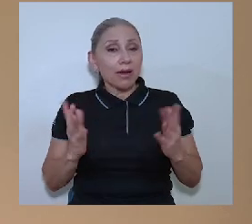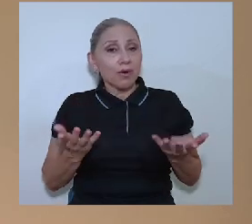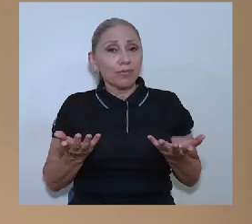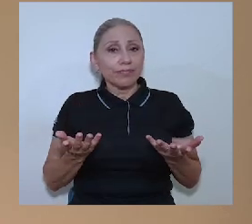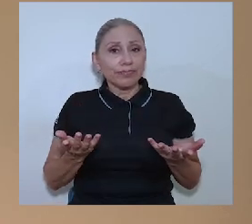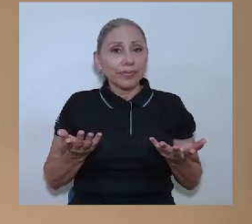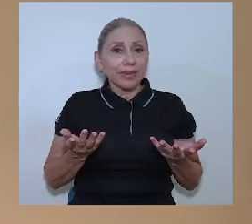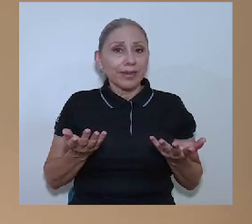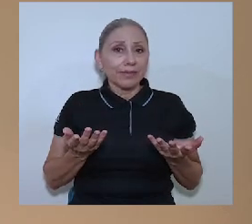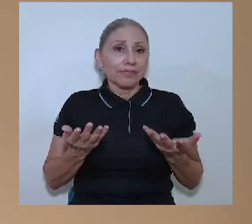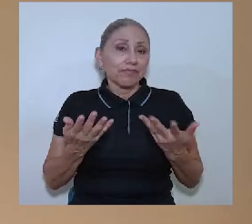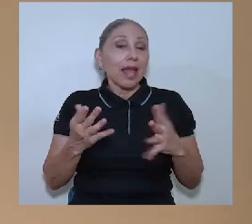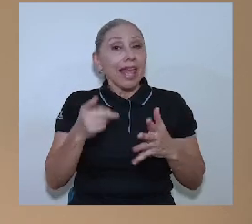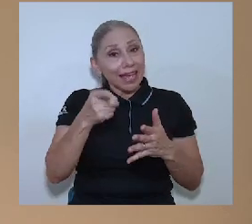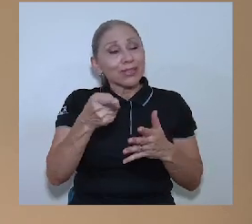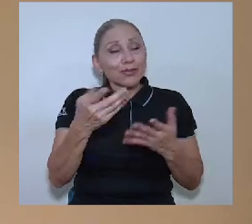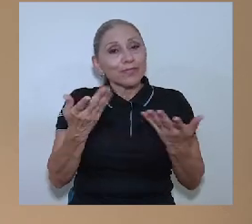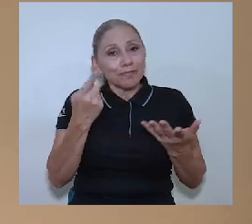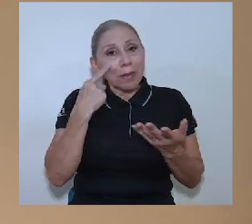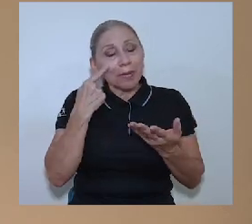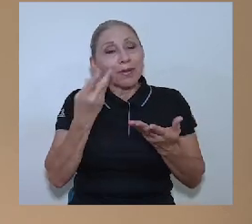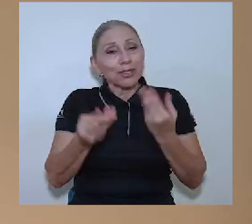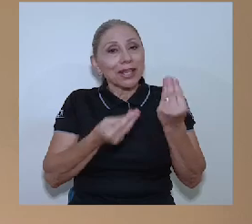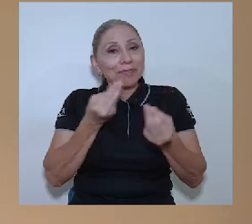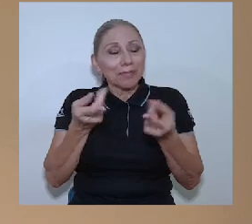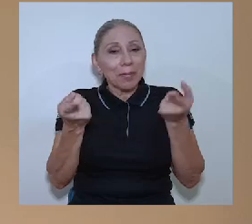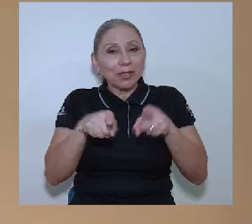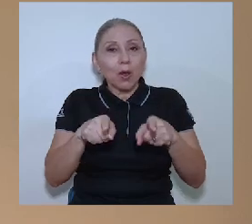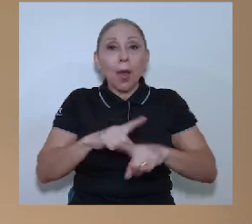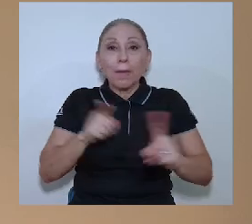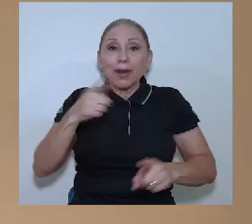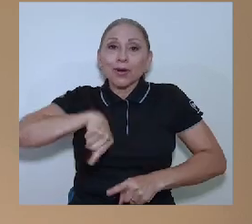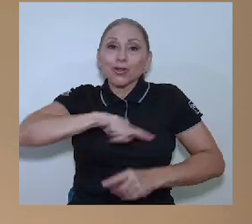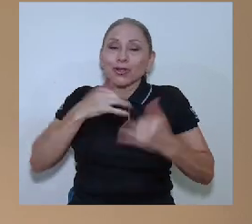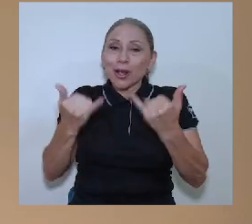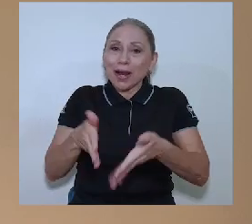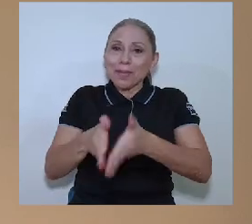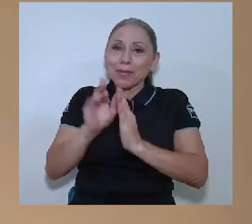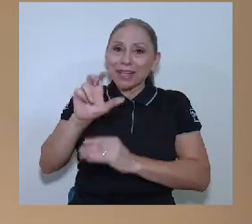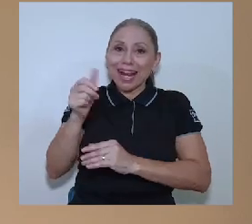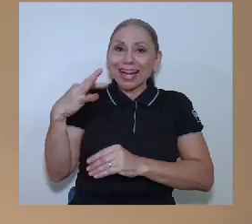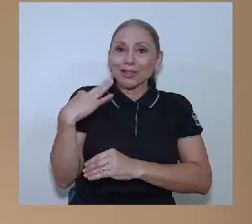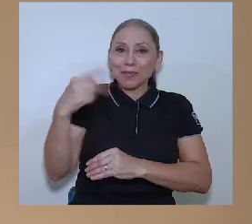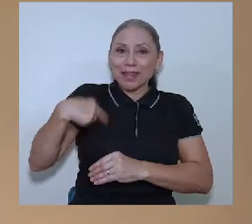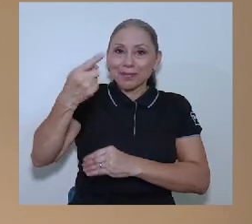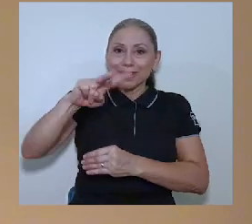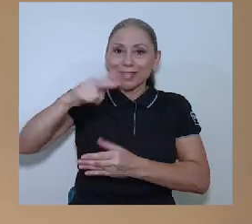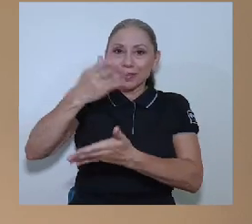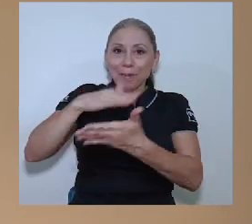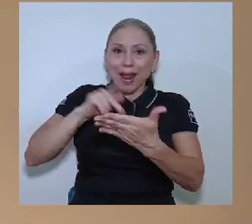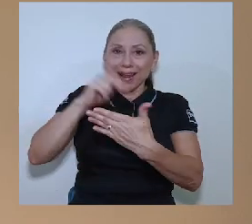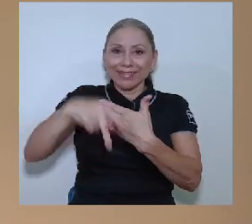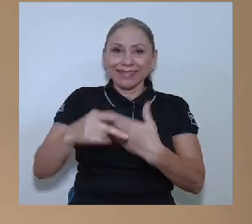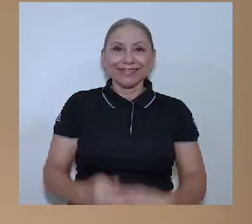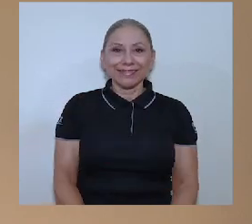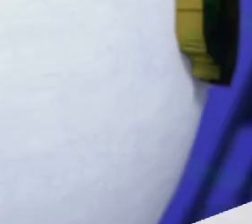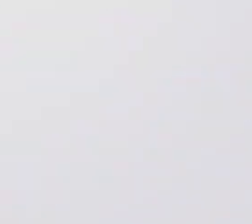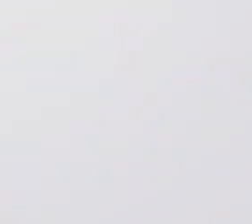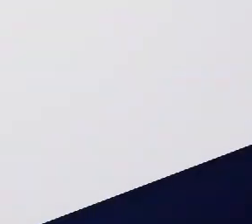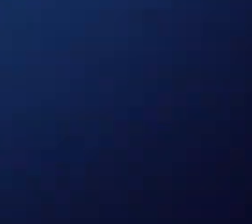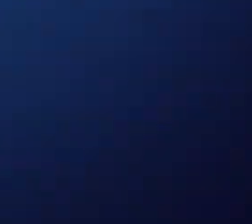embargo, le pasaron factura, pero nosotros le pedimos al canal que nos invite para el segundo segmento.